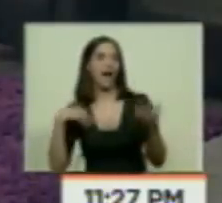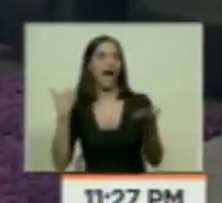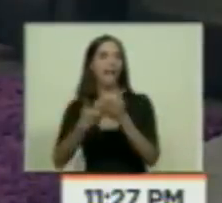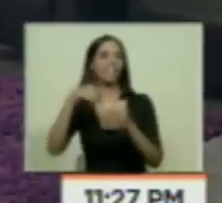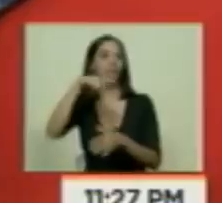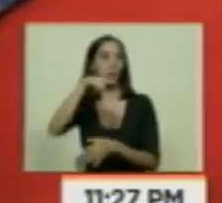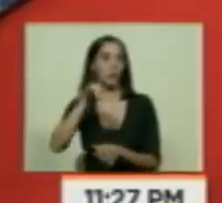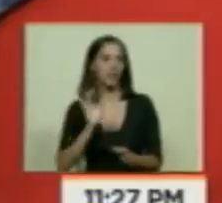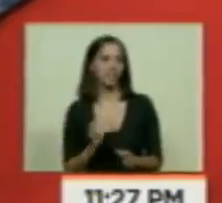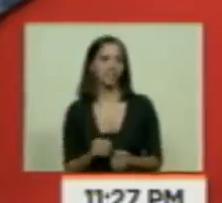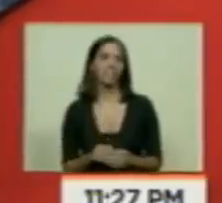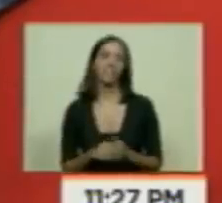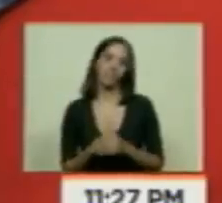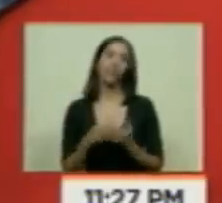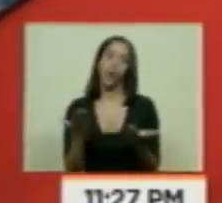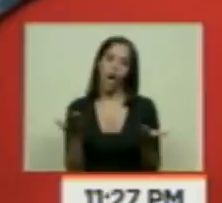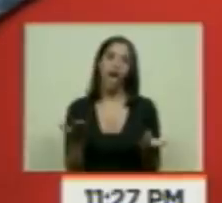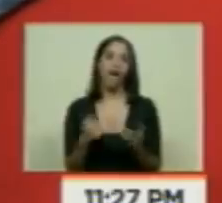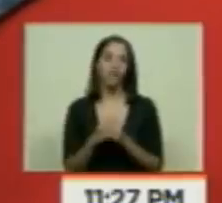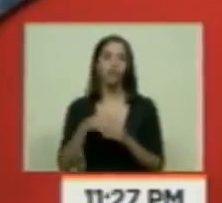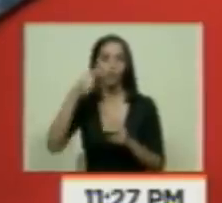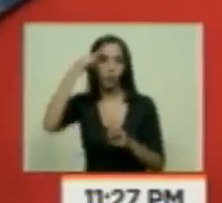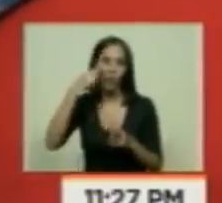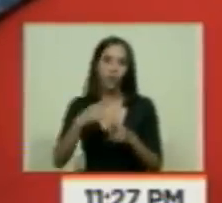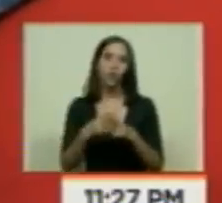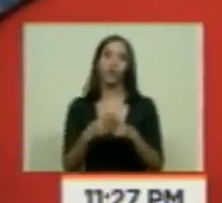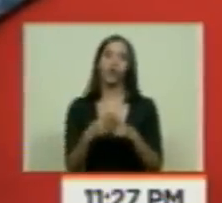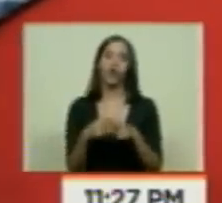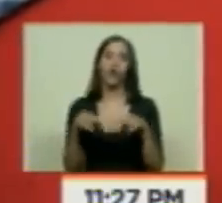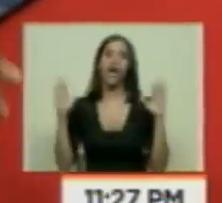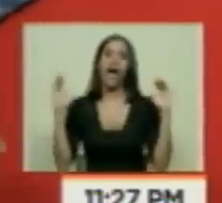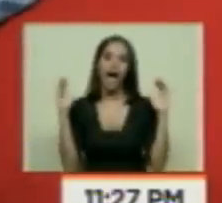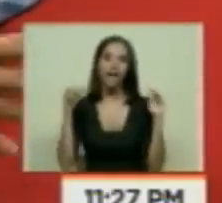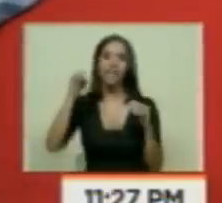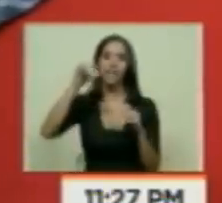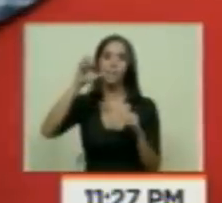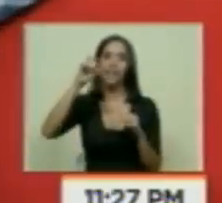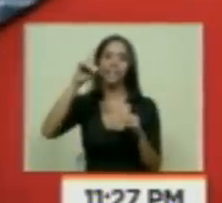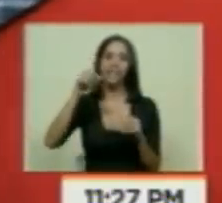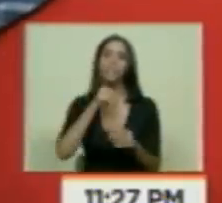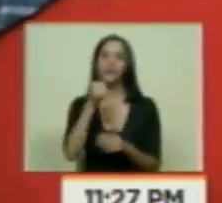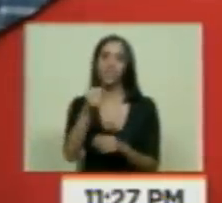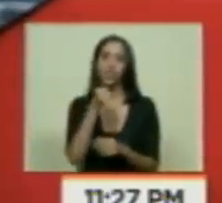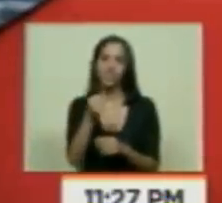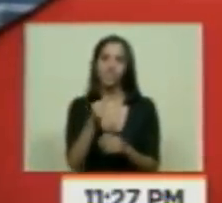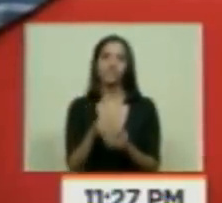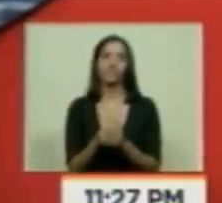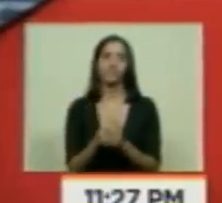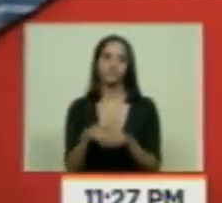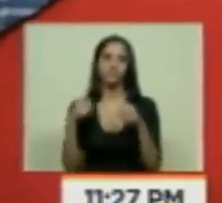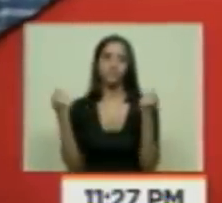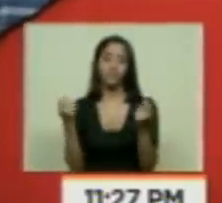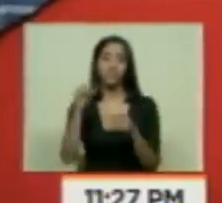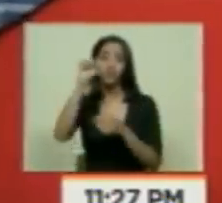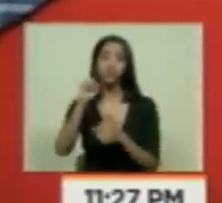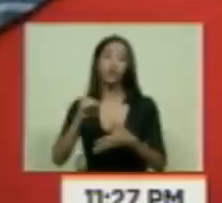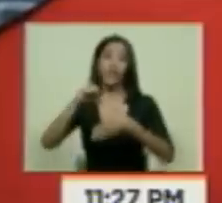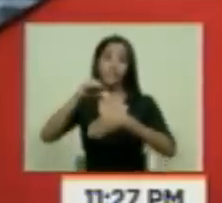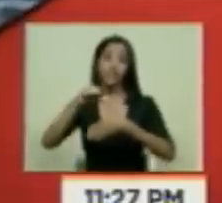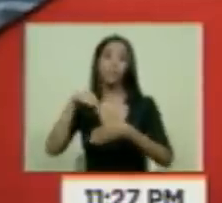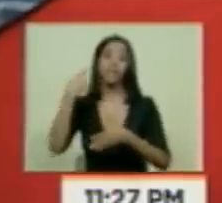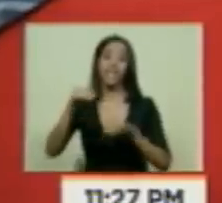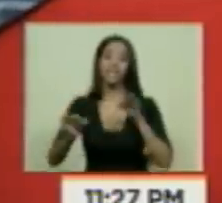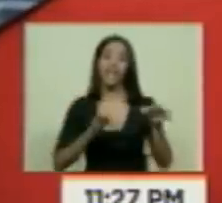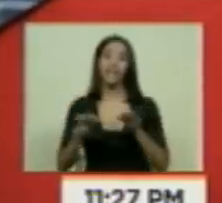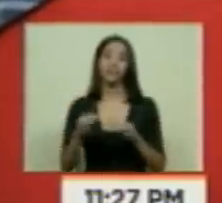Hay un homenaje a Ángel Méndez, periodista de la revista, o sea, muy reconocida, la revista Sur Latino, mañana en el Teatro Principal,